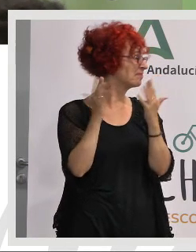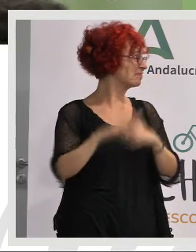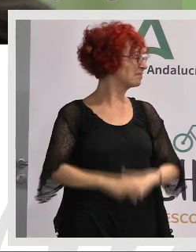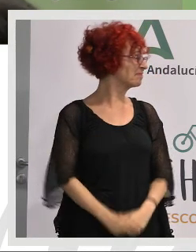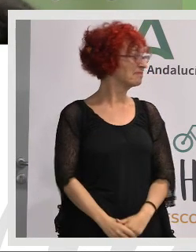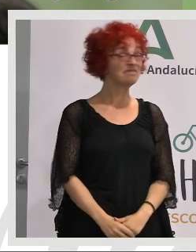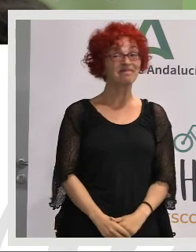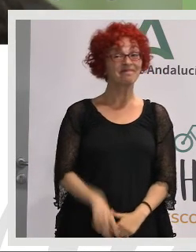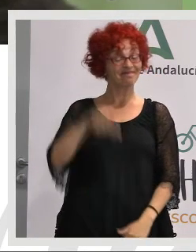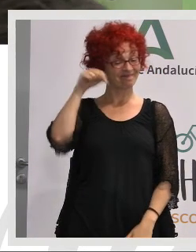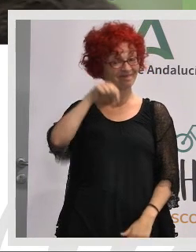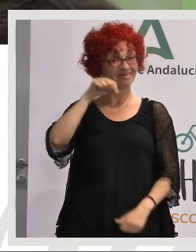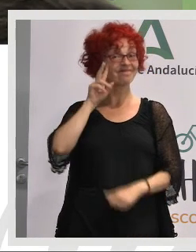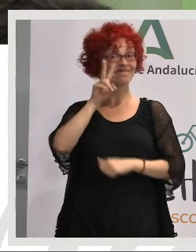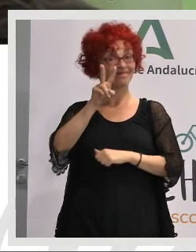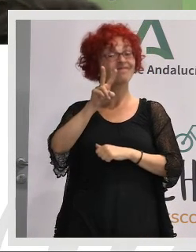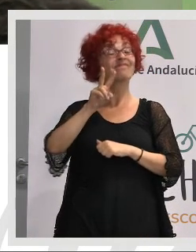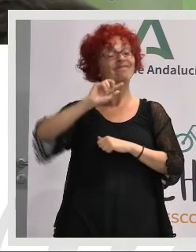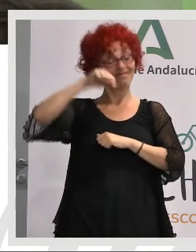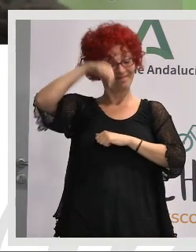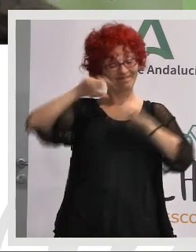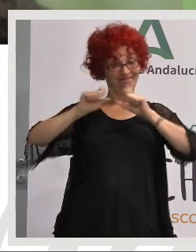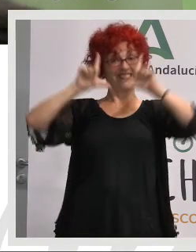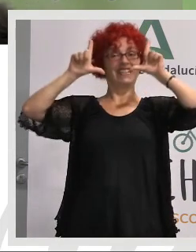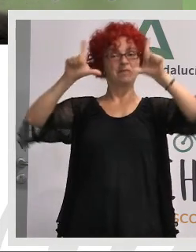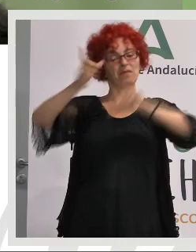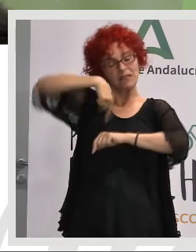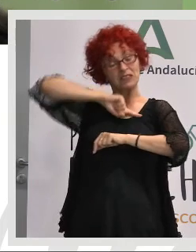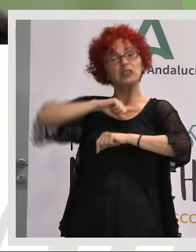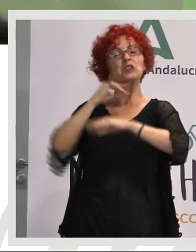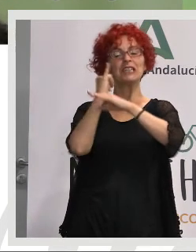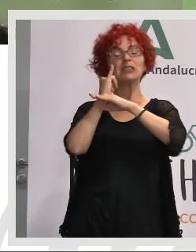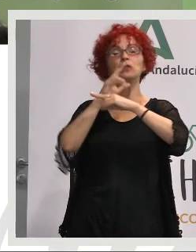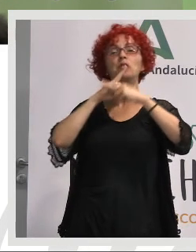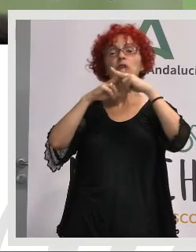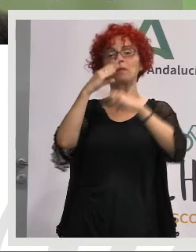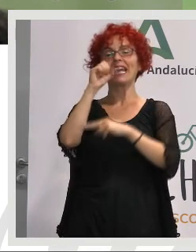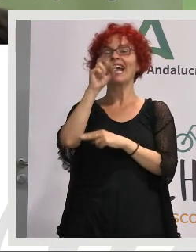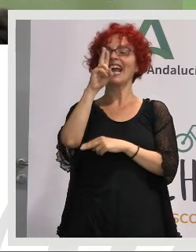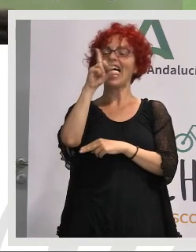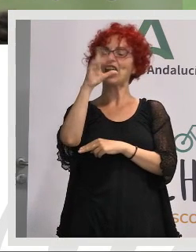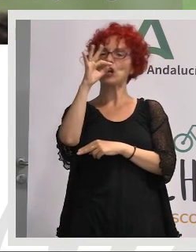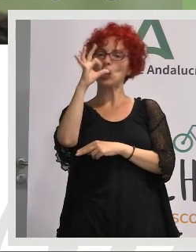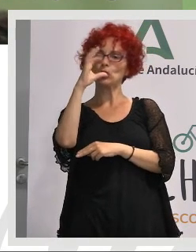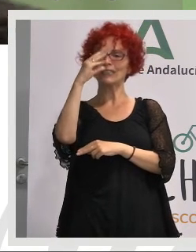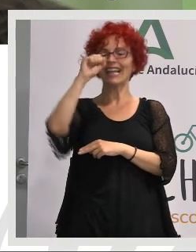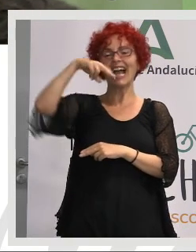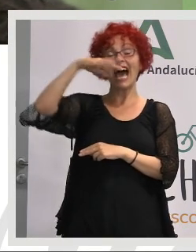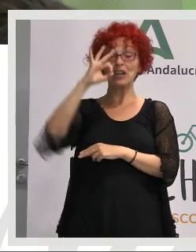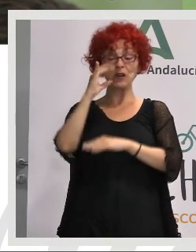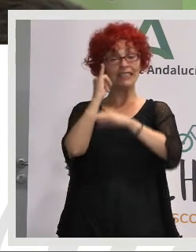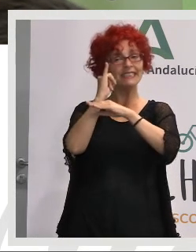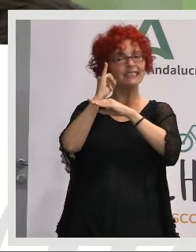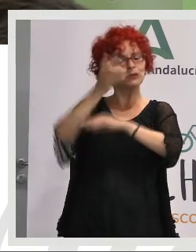Bueno, pues este es el segundo accesit de hoy para el Instituto Carlos Cano. Conectamos con el instituto al que va a llegar